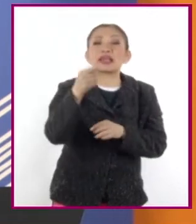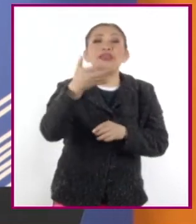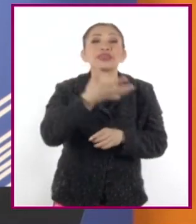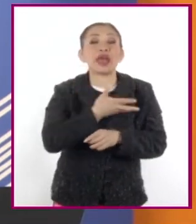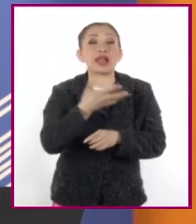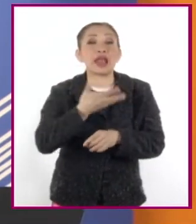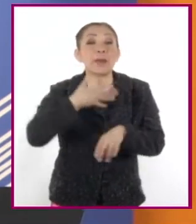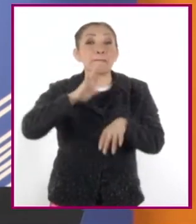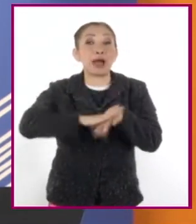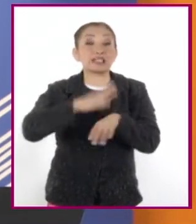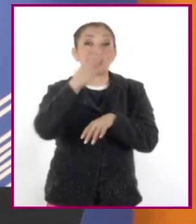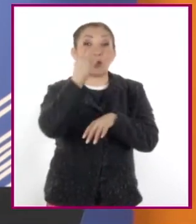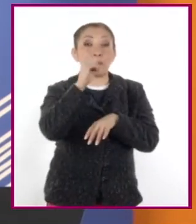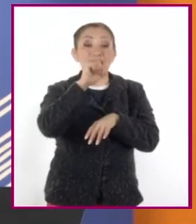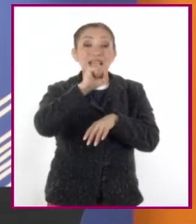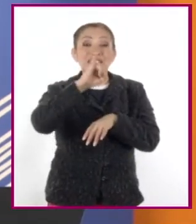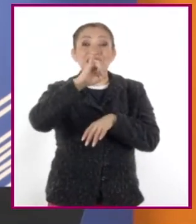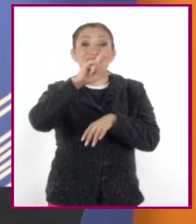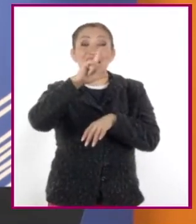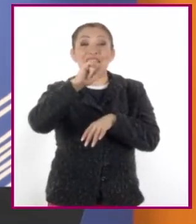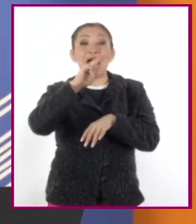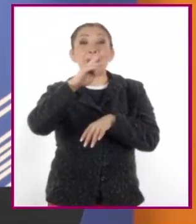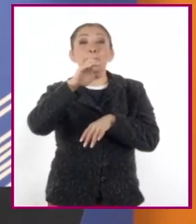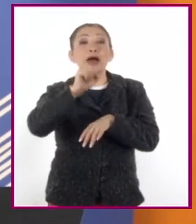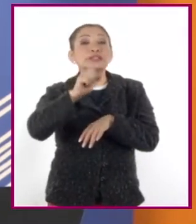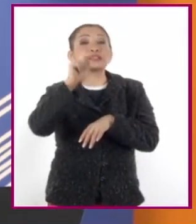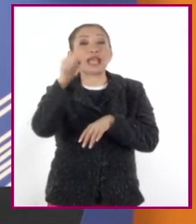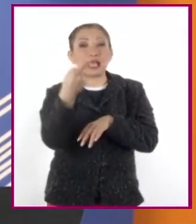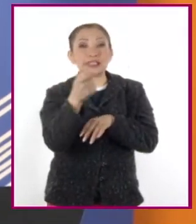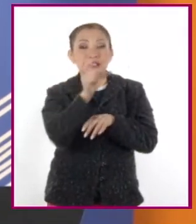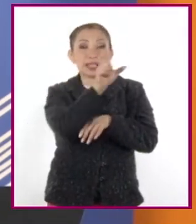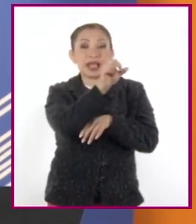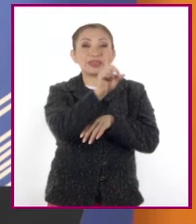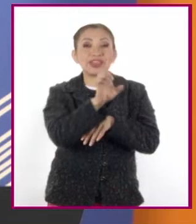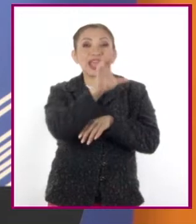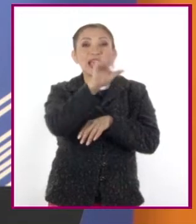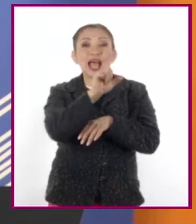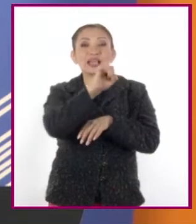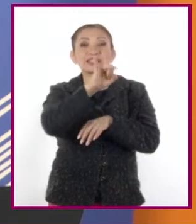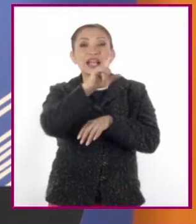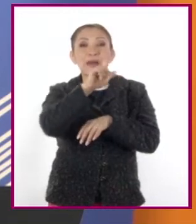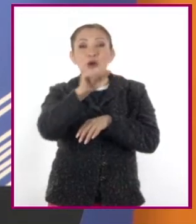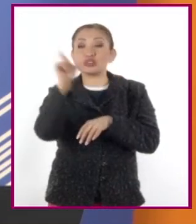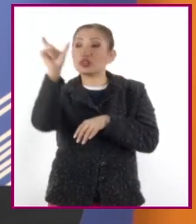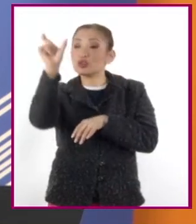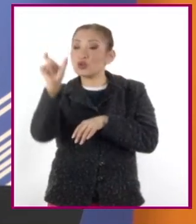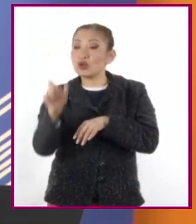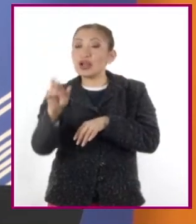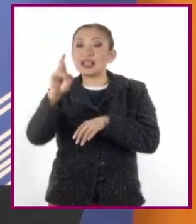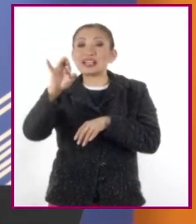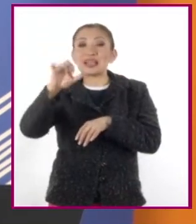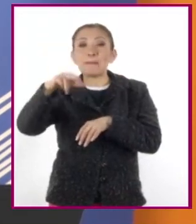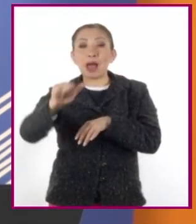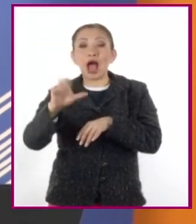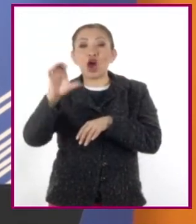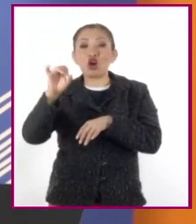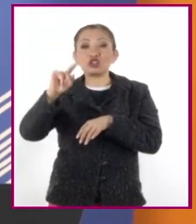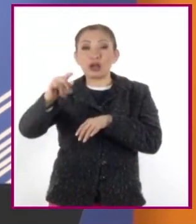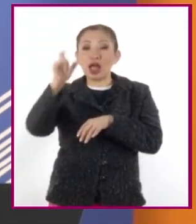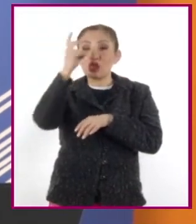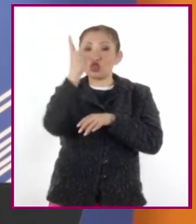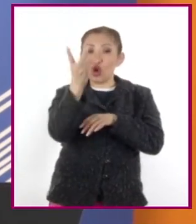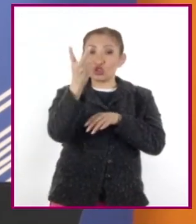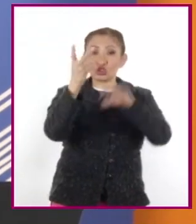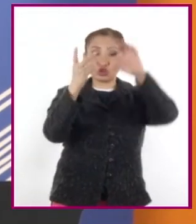tienen más de 9 sílabas, generalmente en decasílabos, y de rima consonante que se distribuyen en